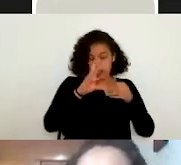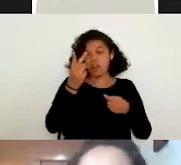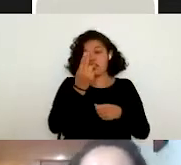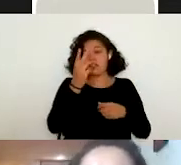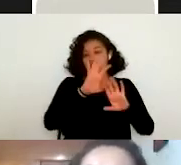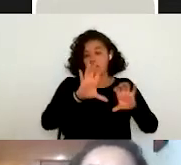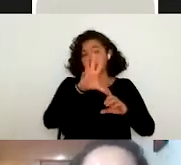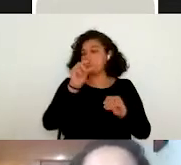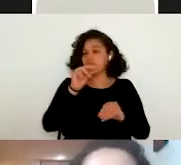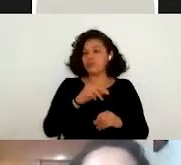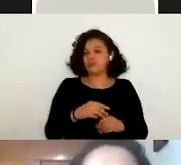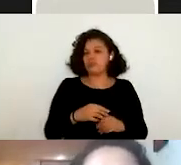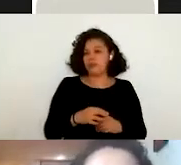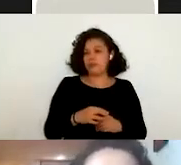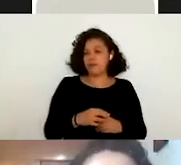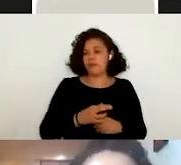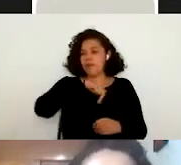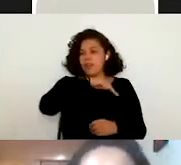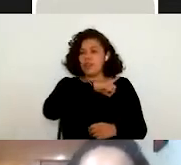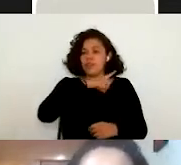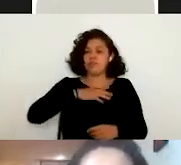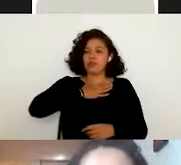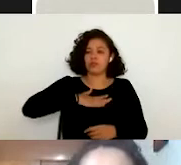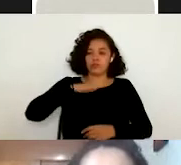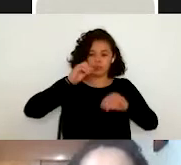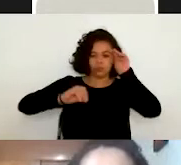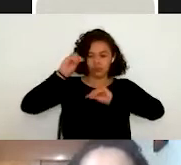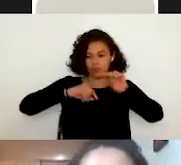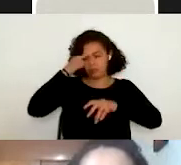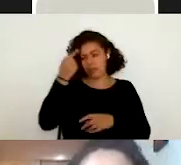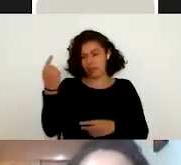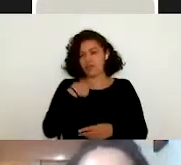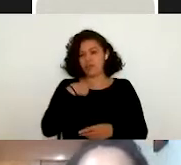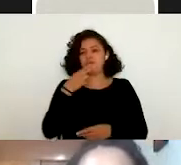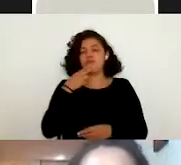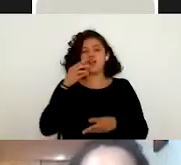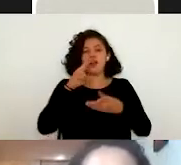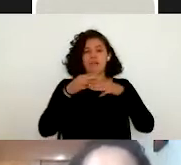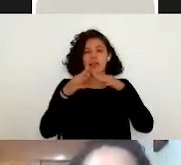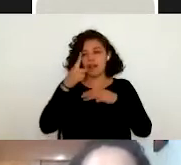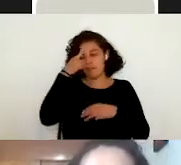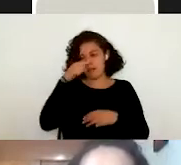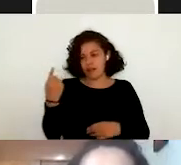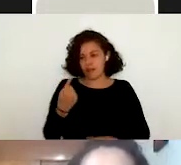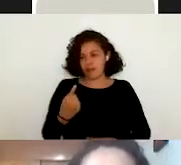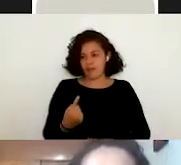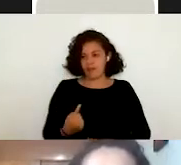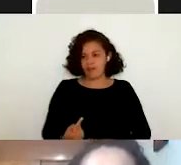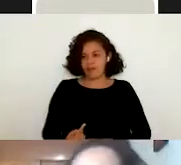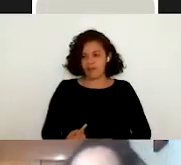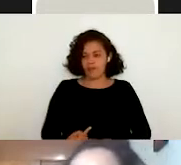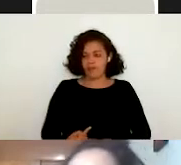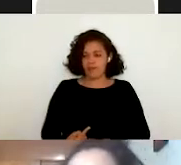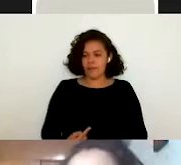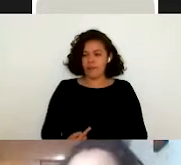¿no? Entonces tenemos que justificar para qué se van a usar estos materiales, ¿no? Para qué se van a utilizar los